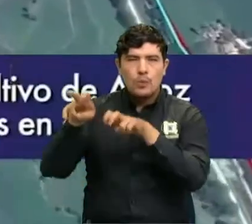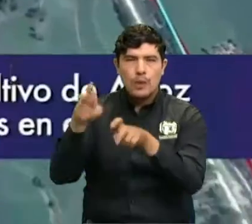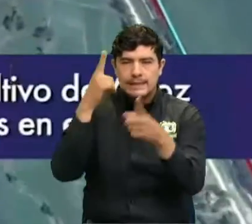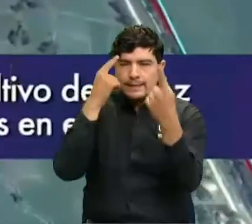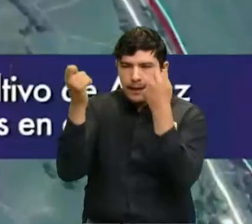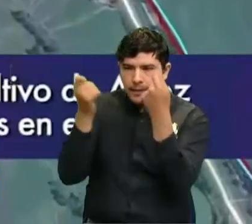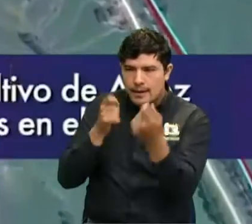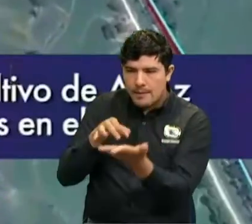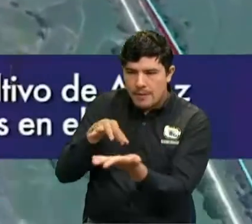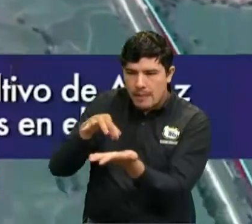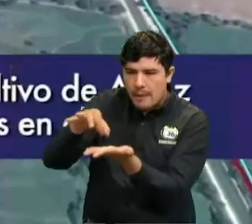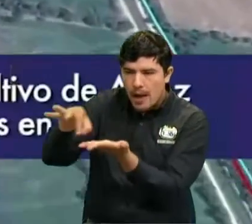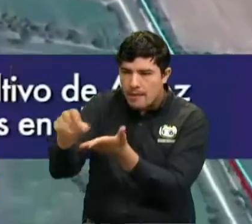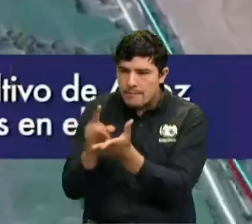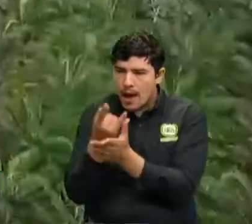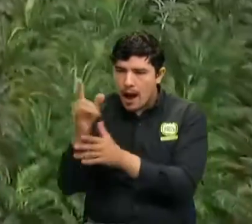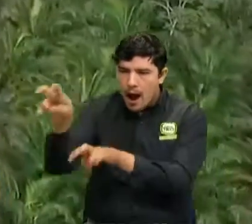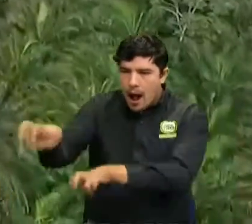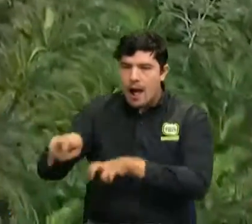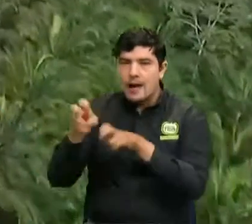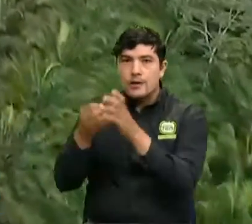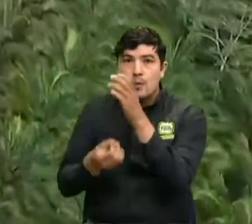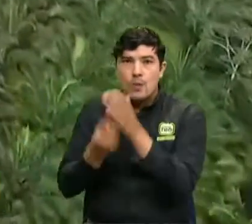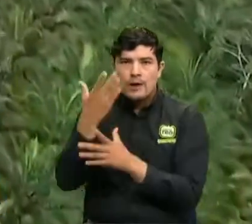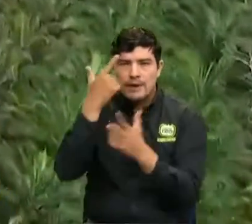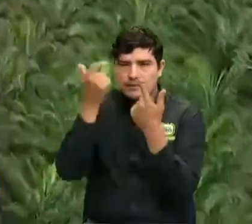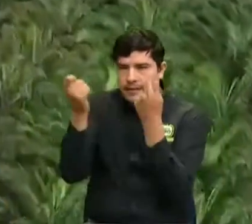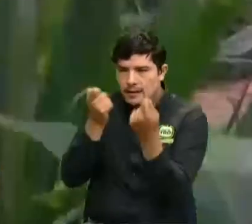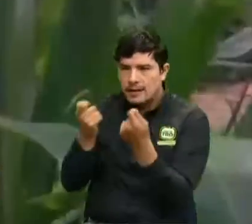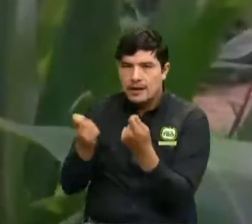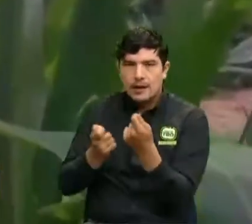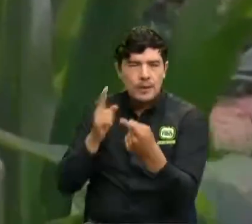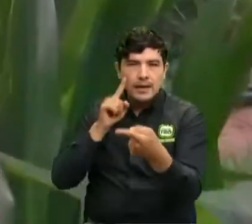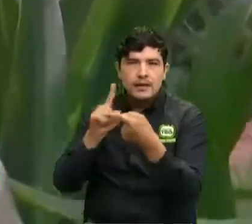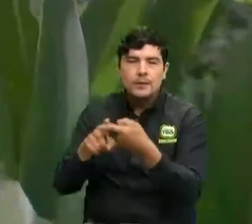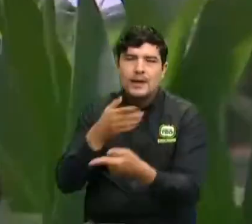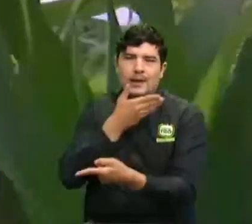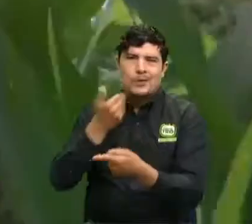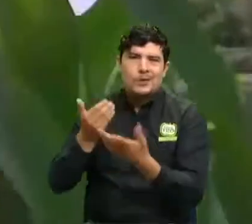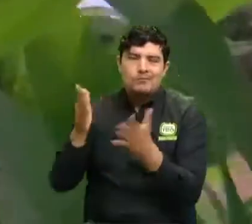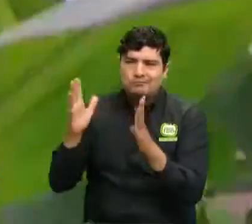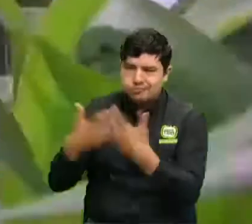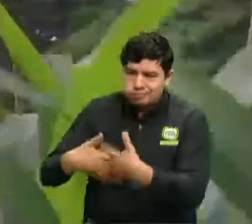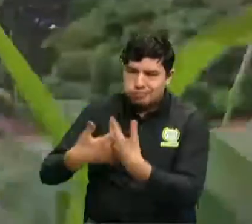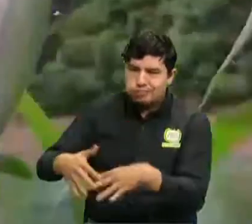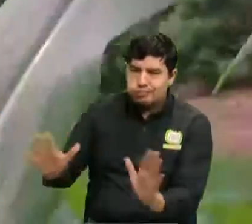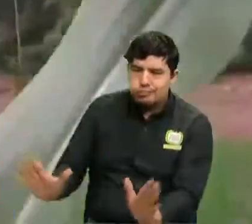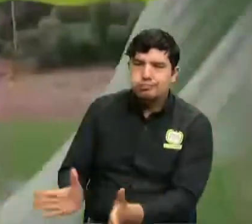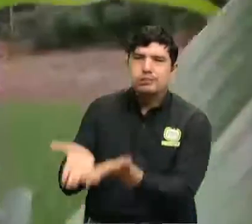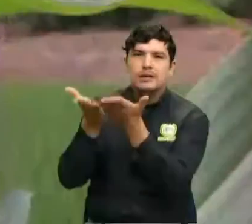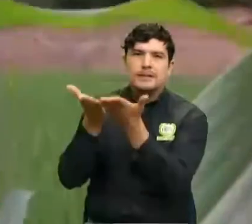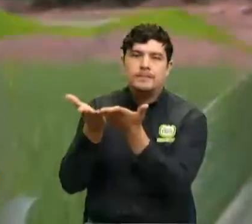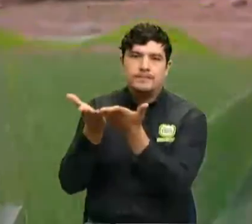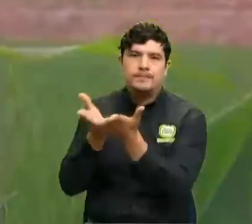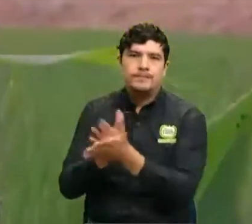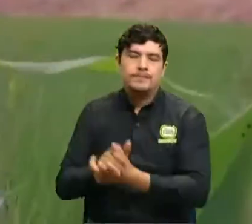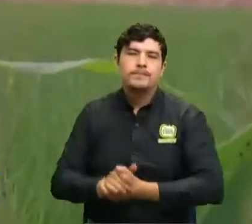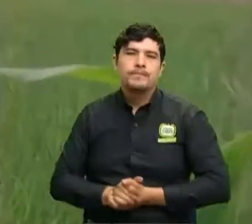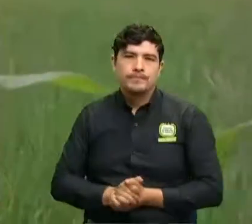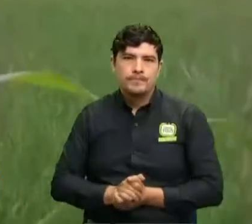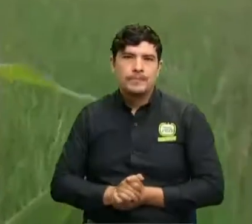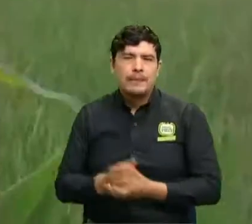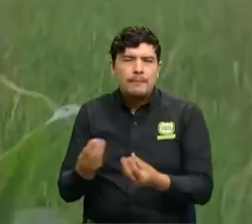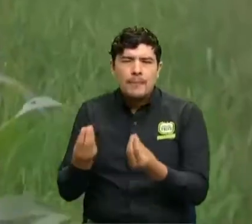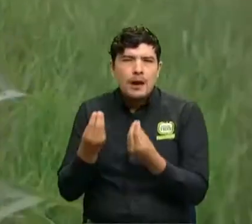siembra, con claramente un objetivo de incrementar productividad y que al final ese incremento y esa nueva tecnificación de los procesos